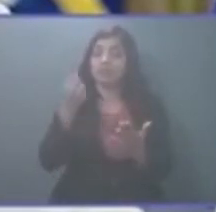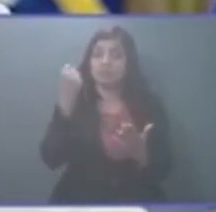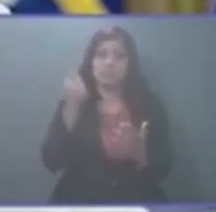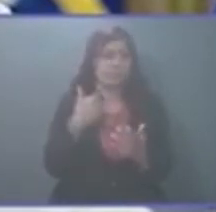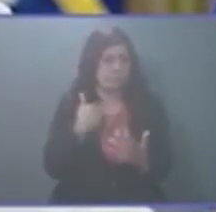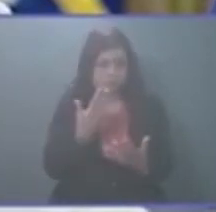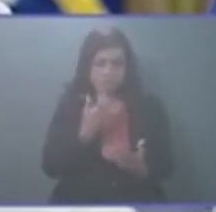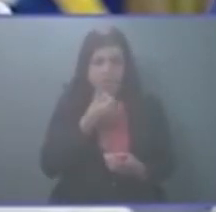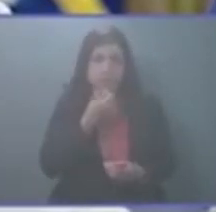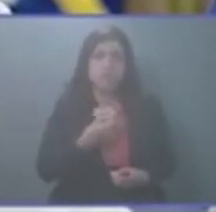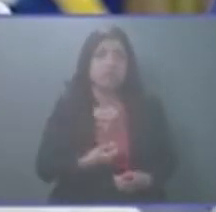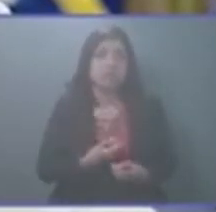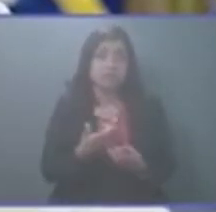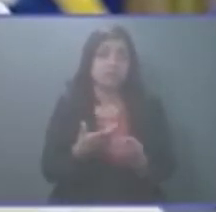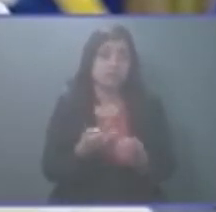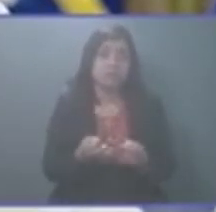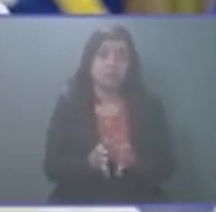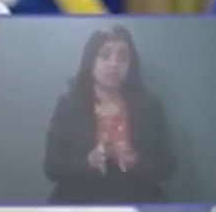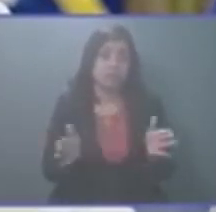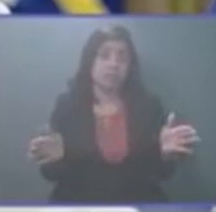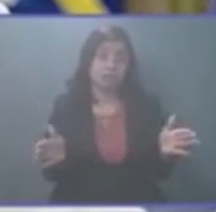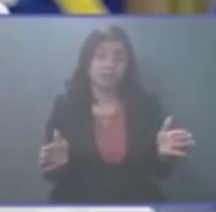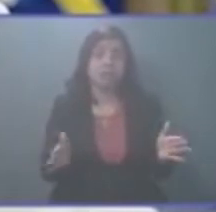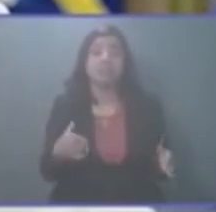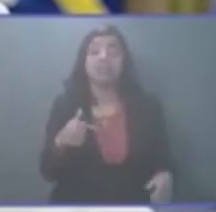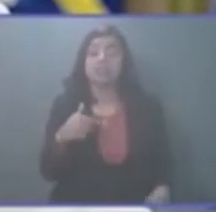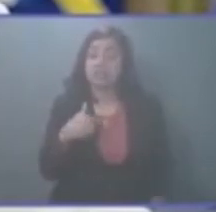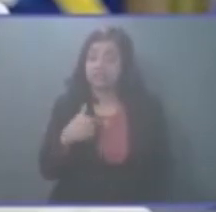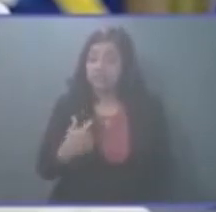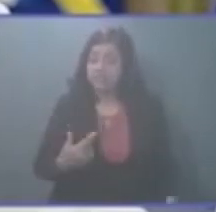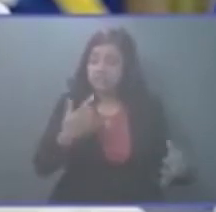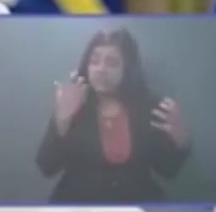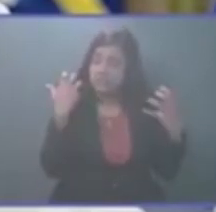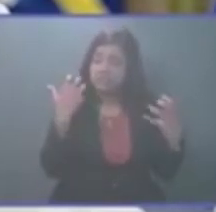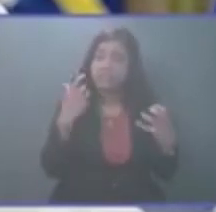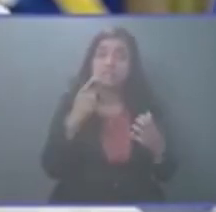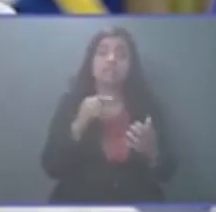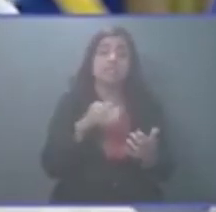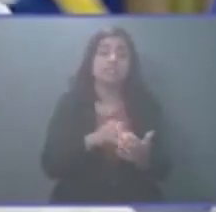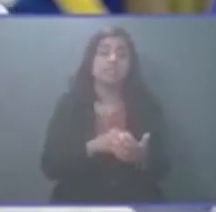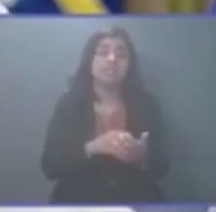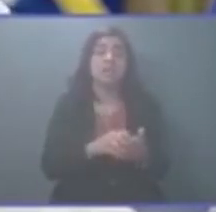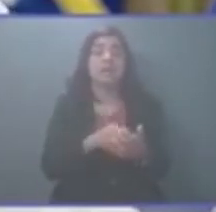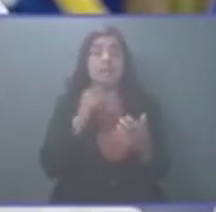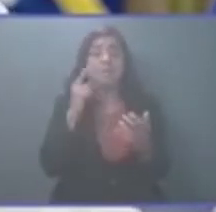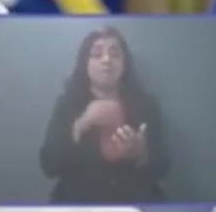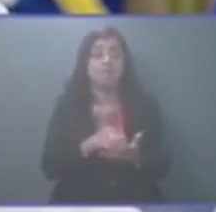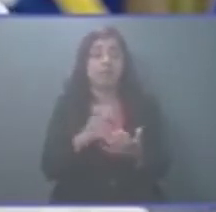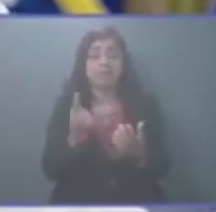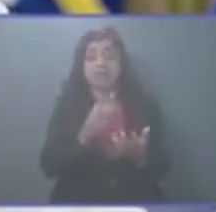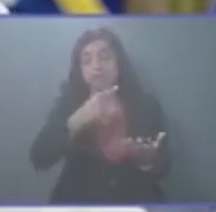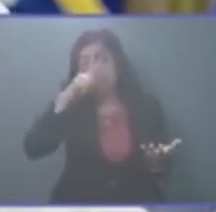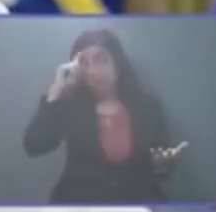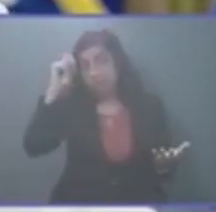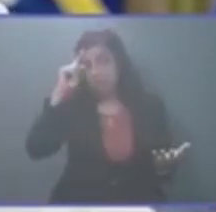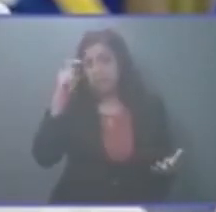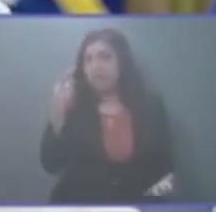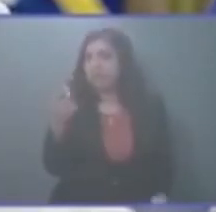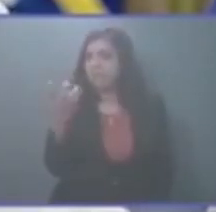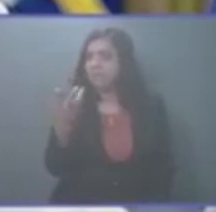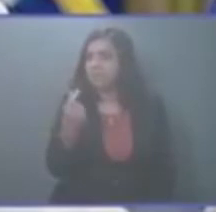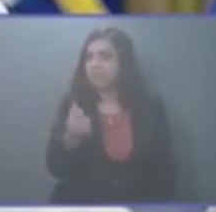porque ampliamente cientos miles de trabajadores van a verse beneficiados de esto son